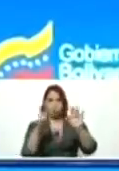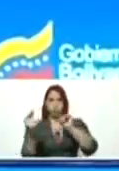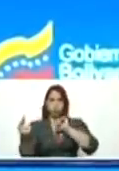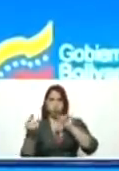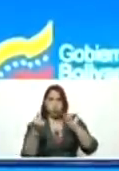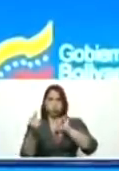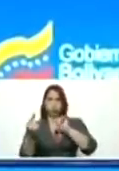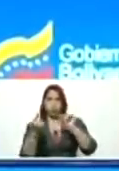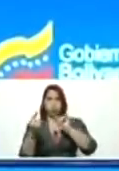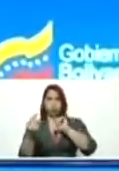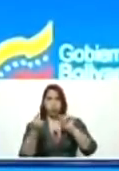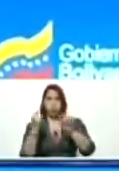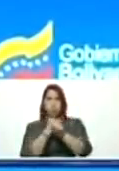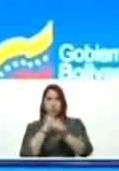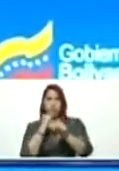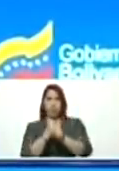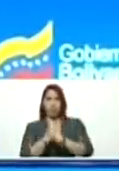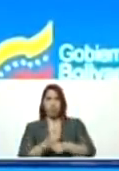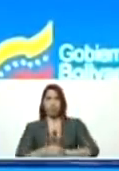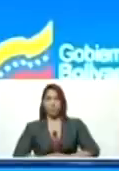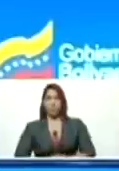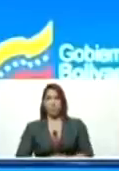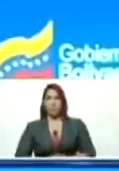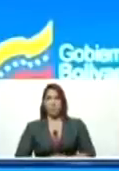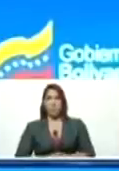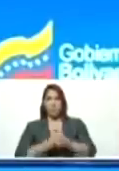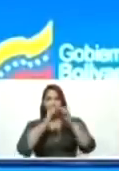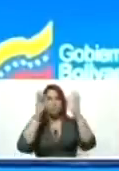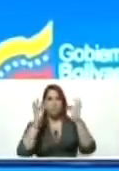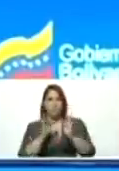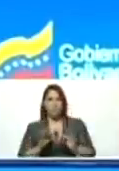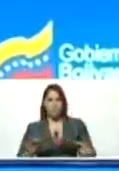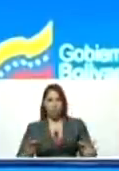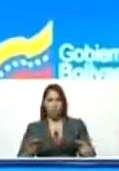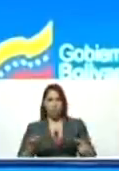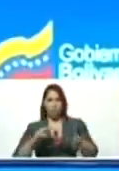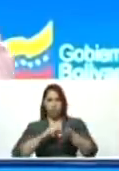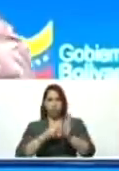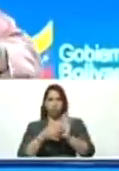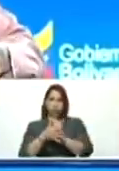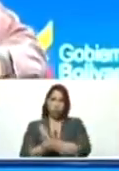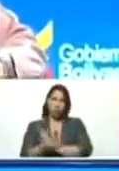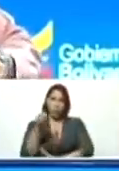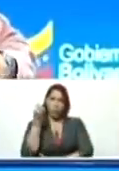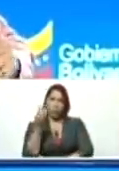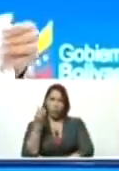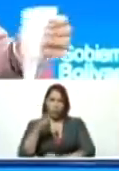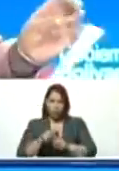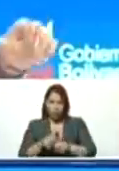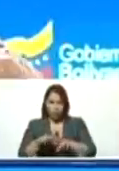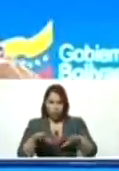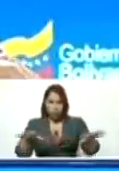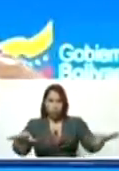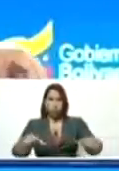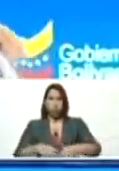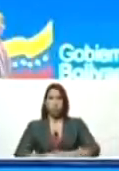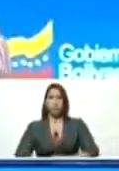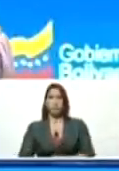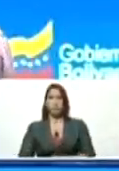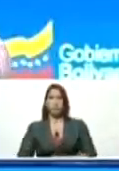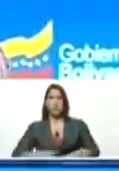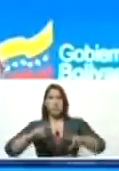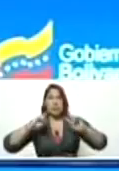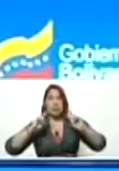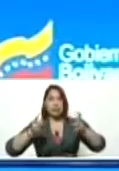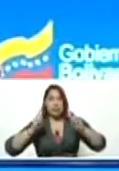de la clase obrera la forma en que este congreso se va a desplegar los temas